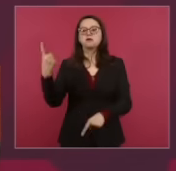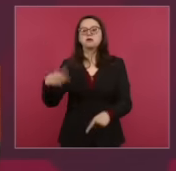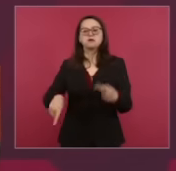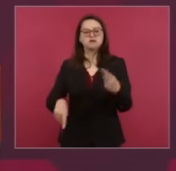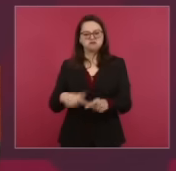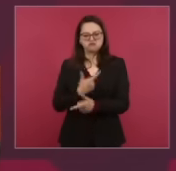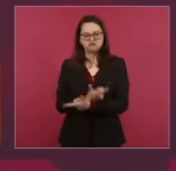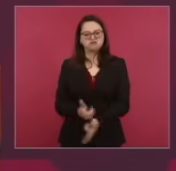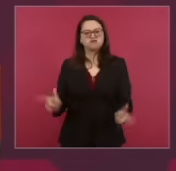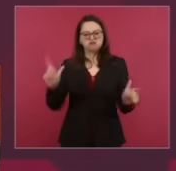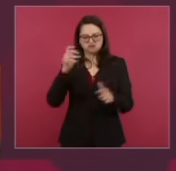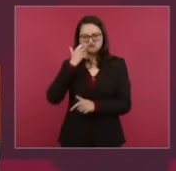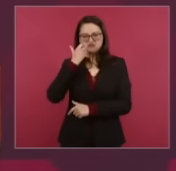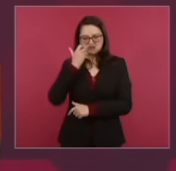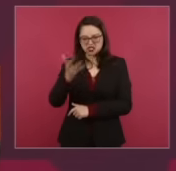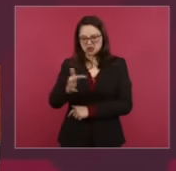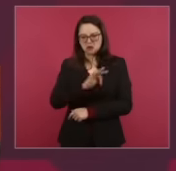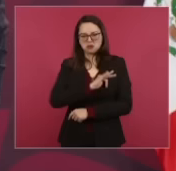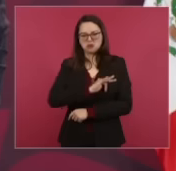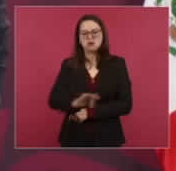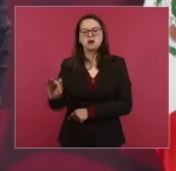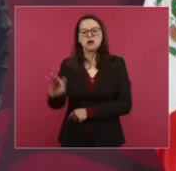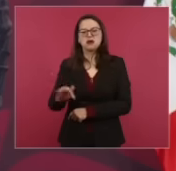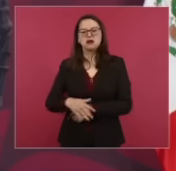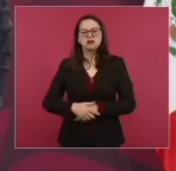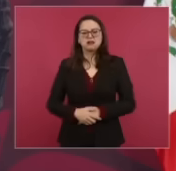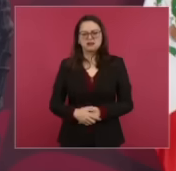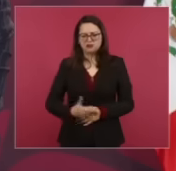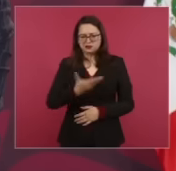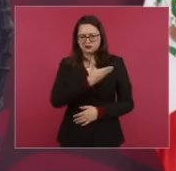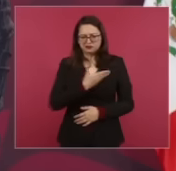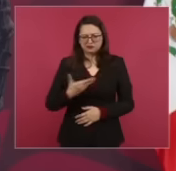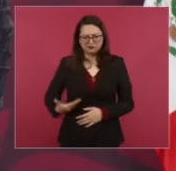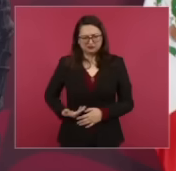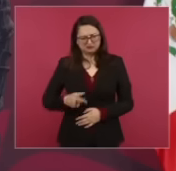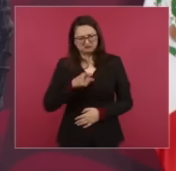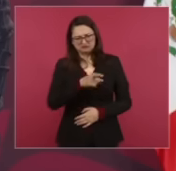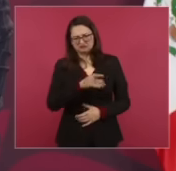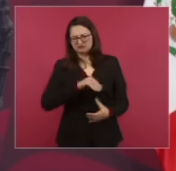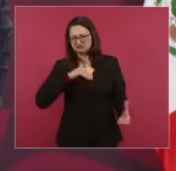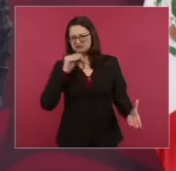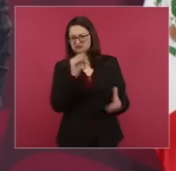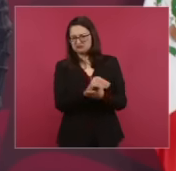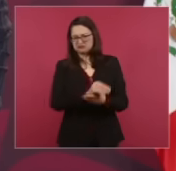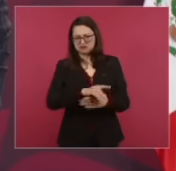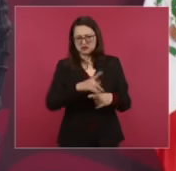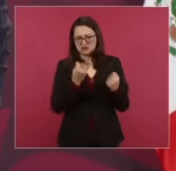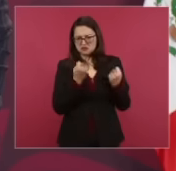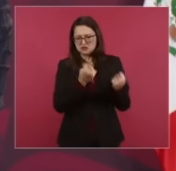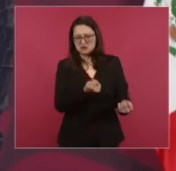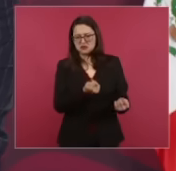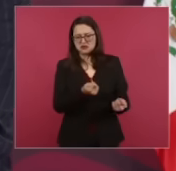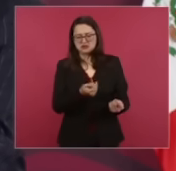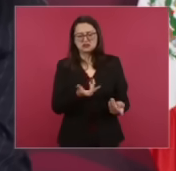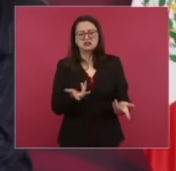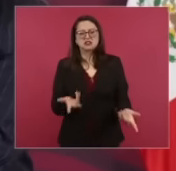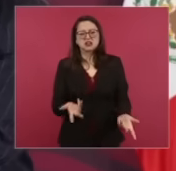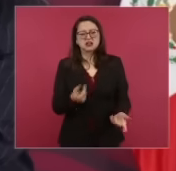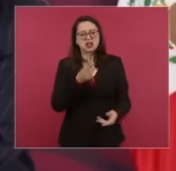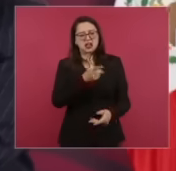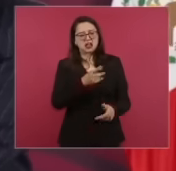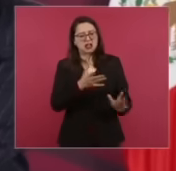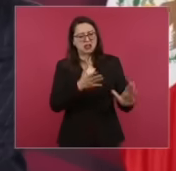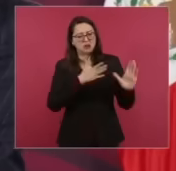que quisiera y que además nosotros no estábamos cumpliendo con el compromiso hicimos